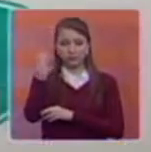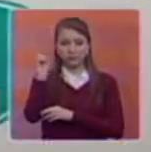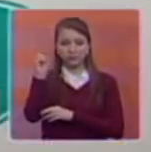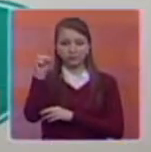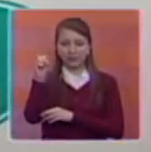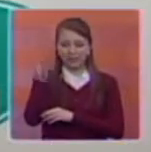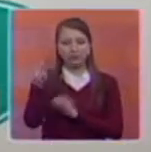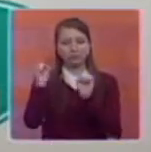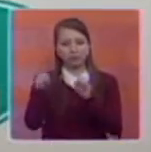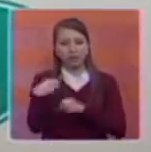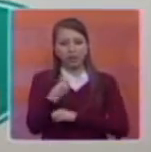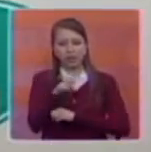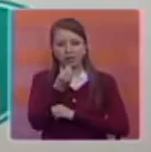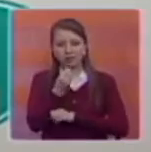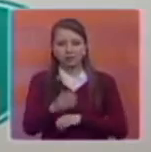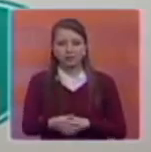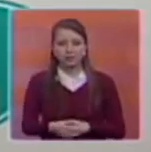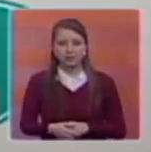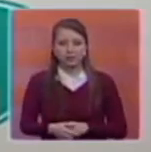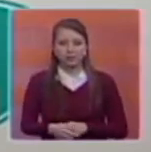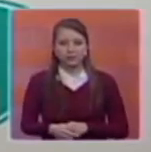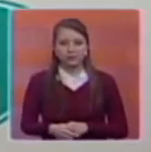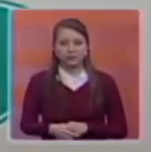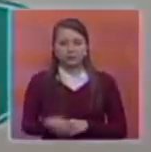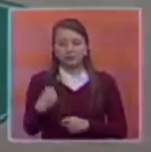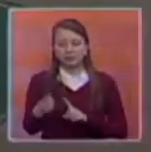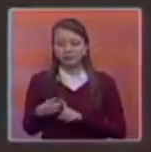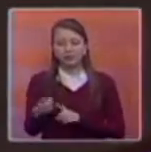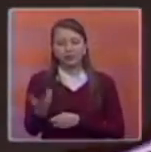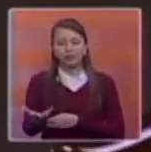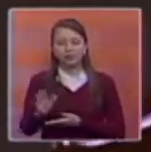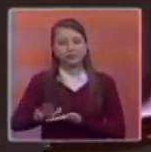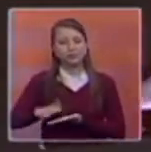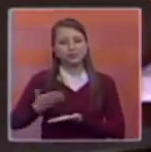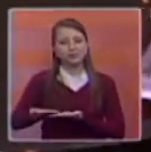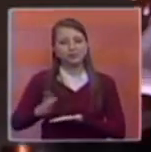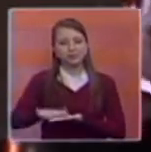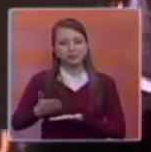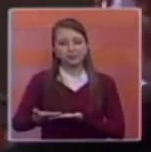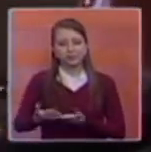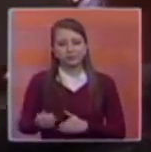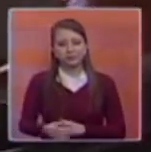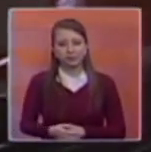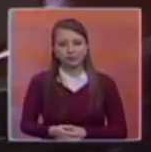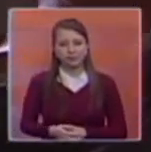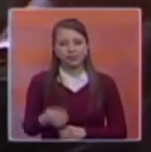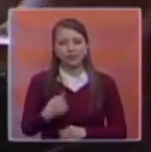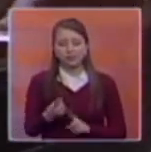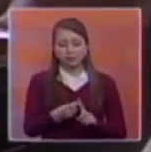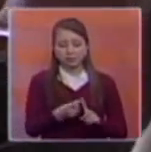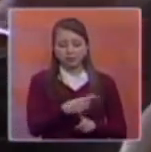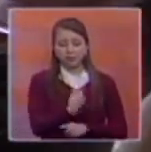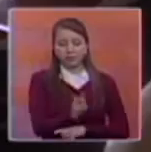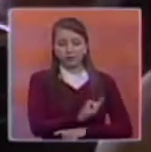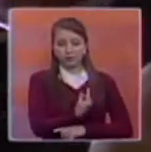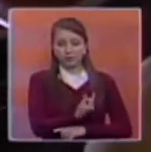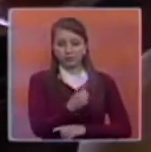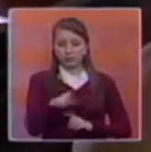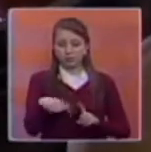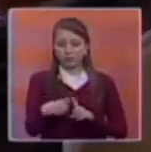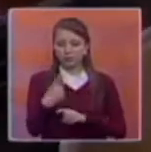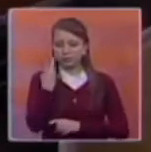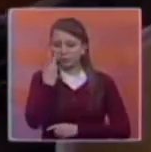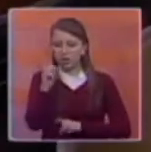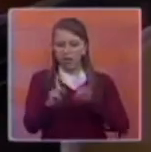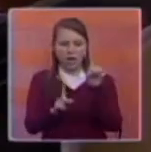me caliente un ratito, porque vamos a hacer como un refrito. Este refrito que nosotros vamos a hacer, lo vamos a licuar, porque en el pozole, cuando yo he visto